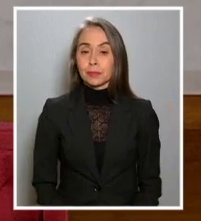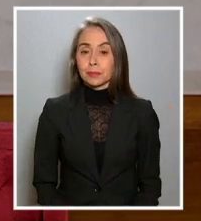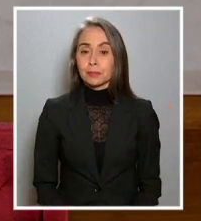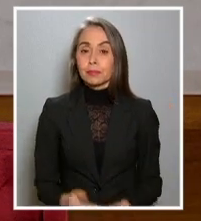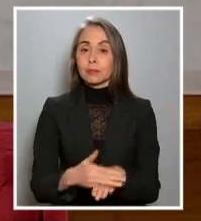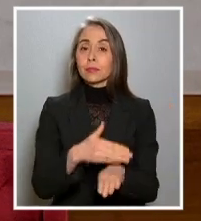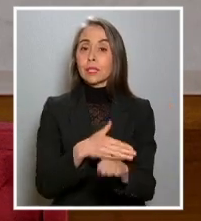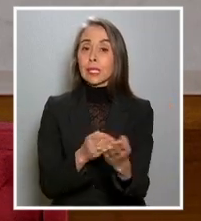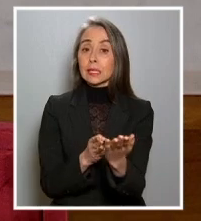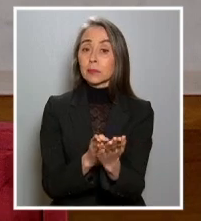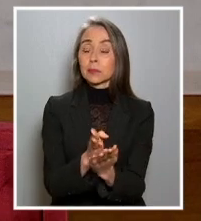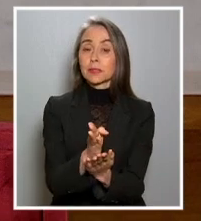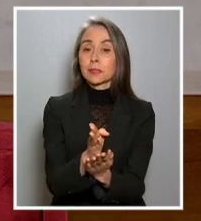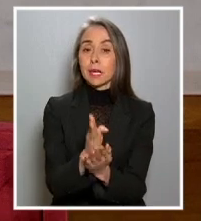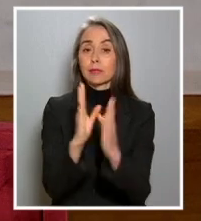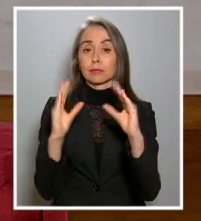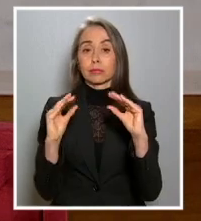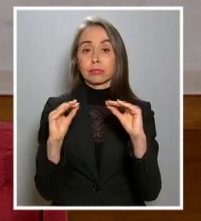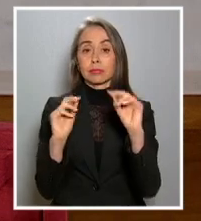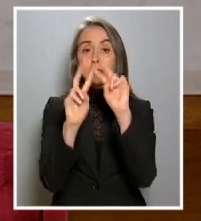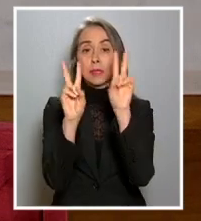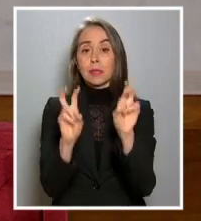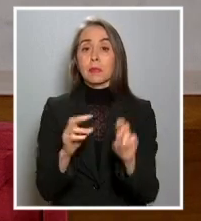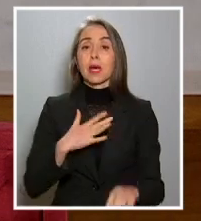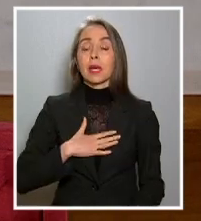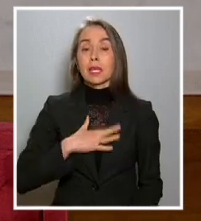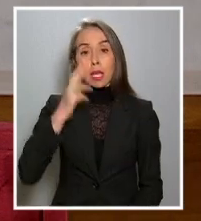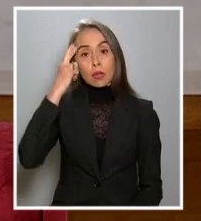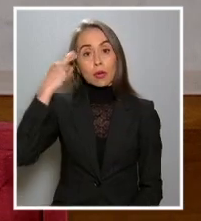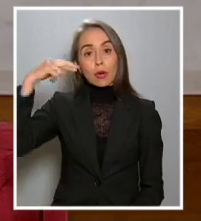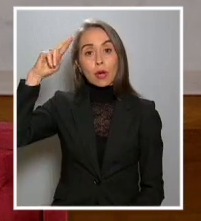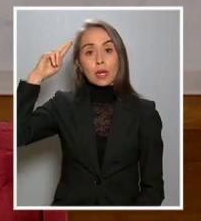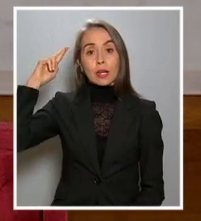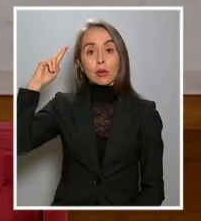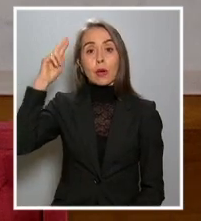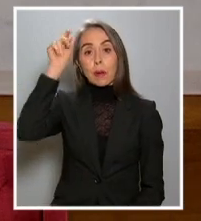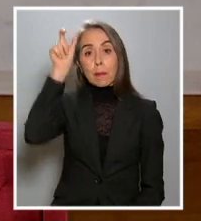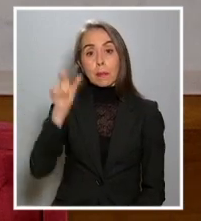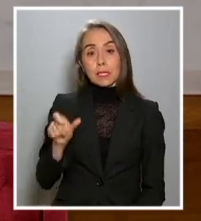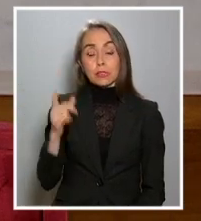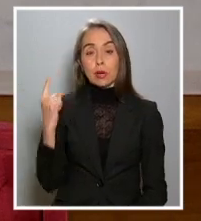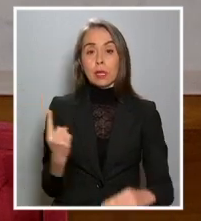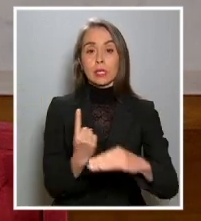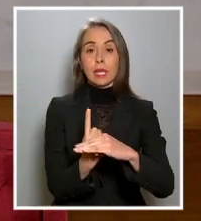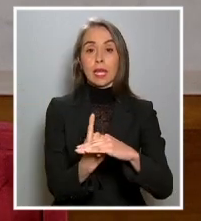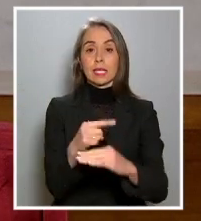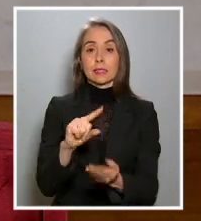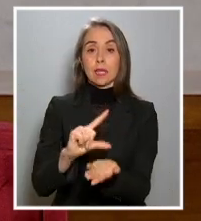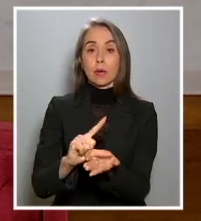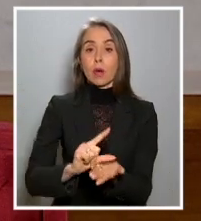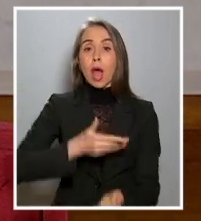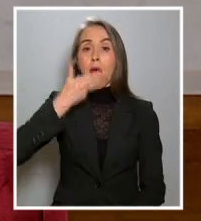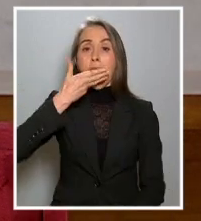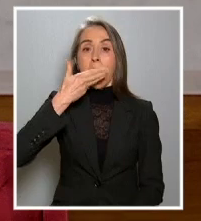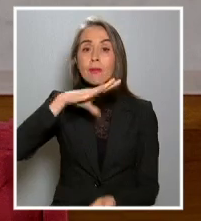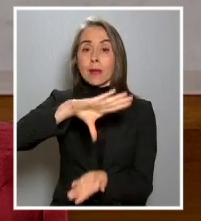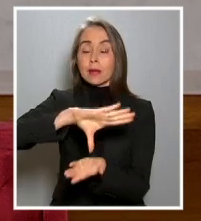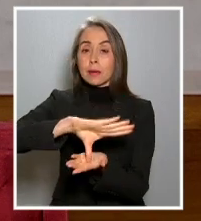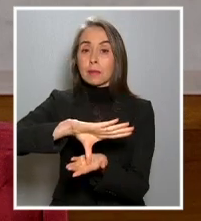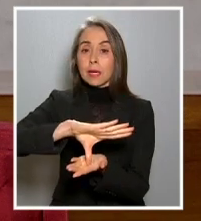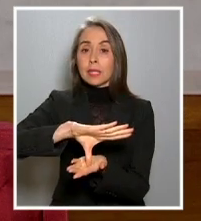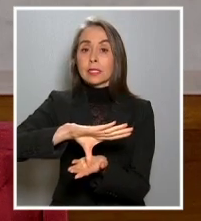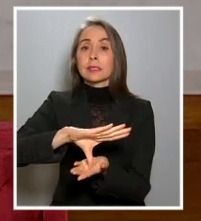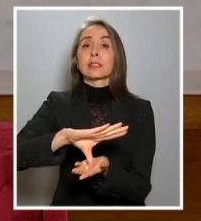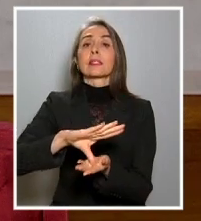Antes de entrar en materia, quisiera recordar a quien desde este mismo lugar se dirigiera a la Nación en el